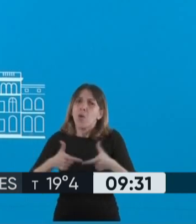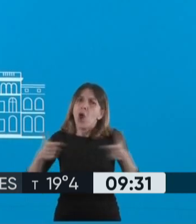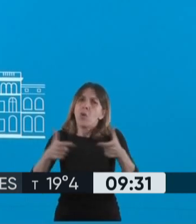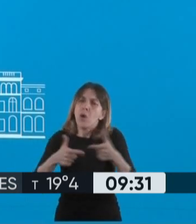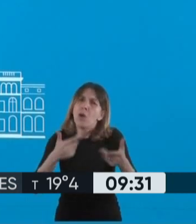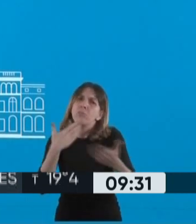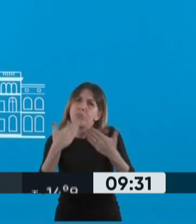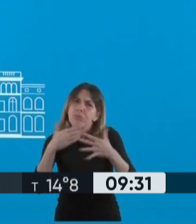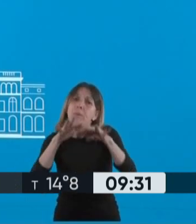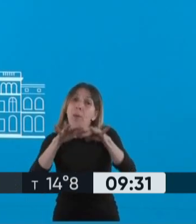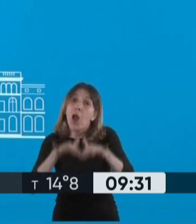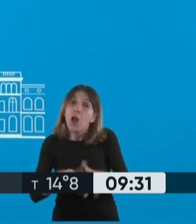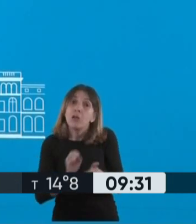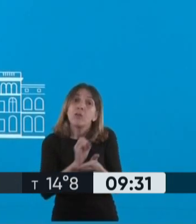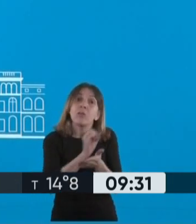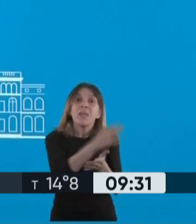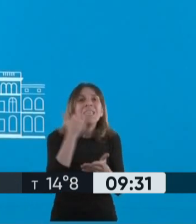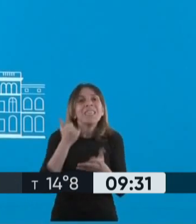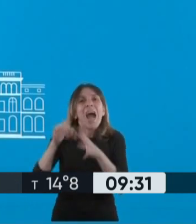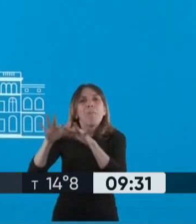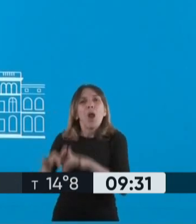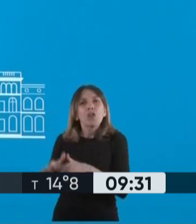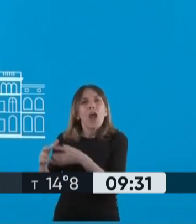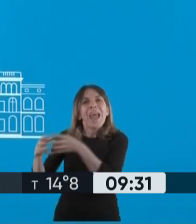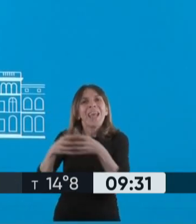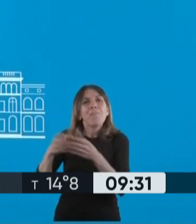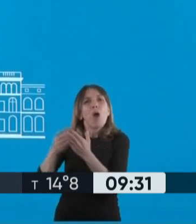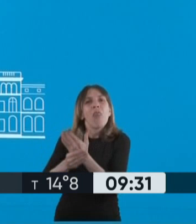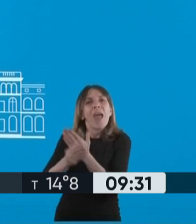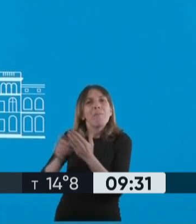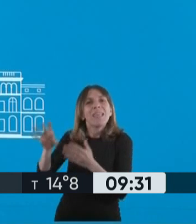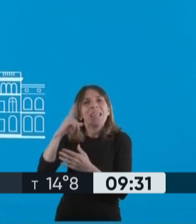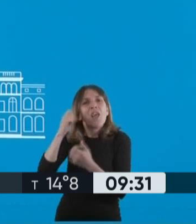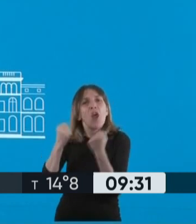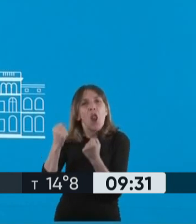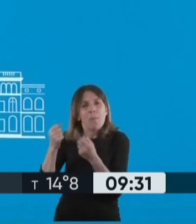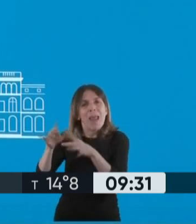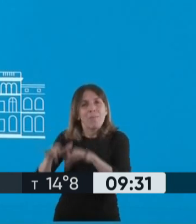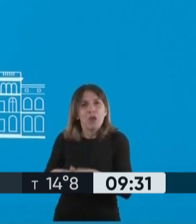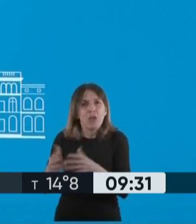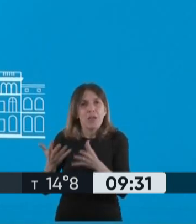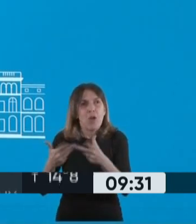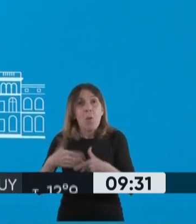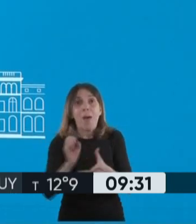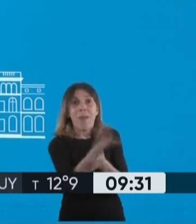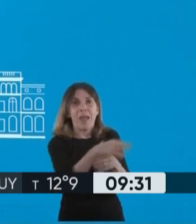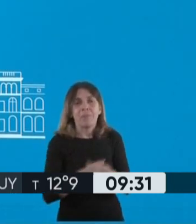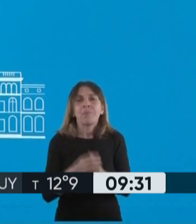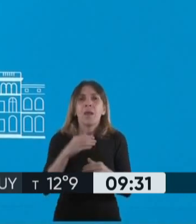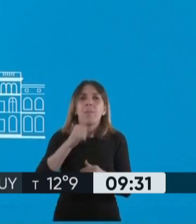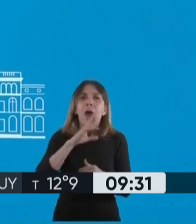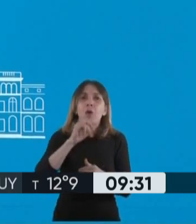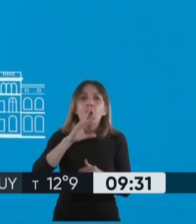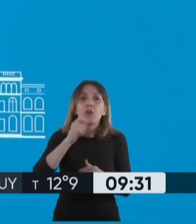va a enviar el proyecto al Congreso, que ya está siendo trabajado por los equipos del Ministerio de Economía. Gracias, Silvia. Mauro